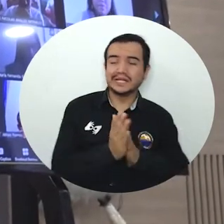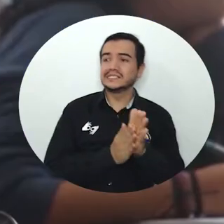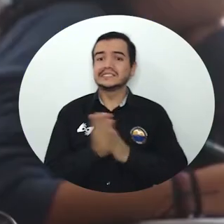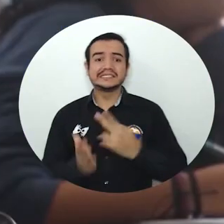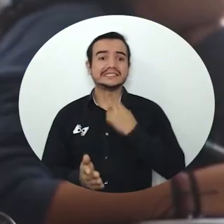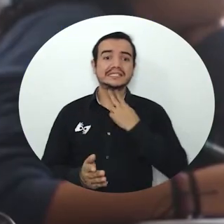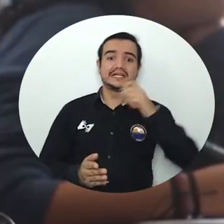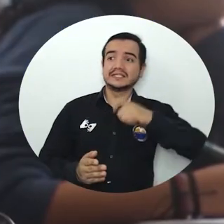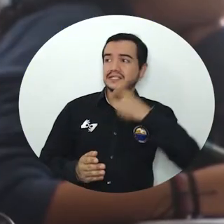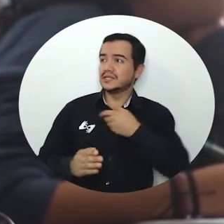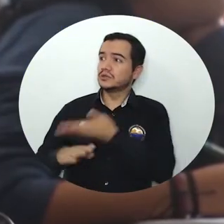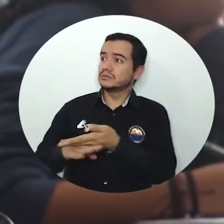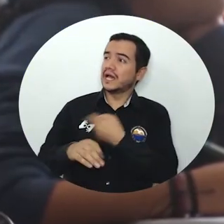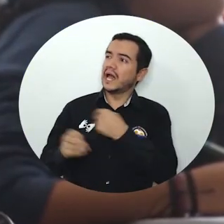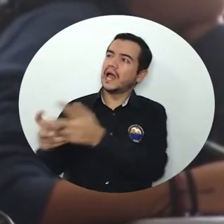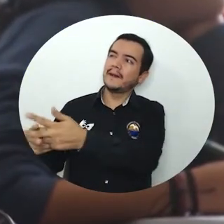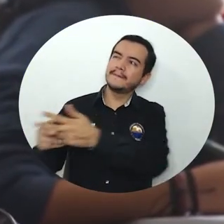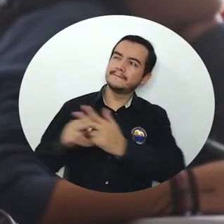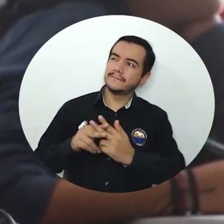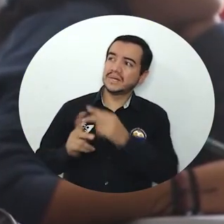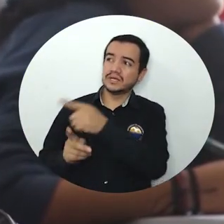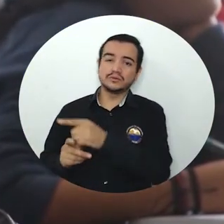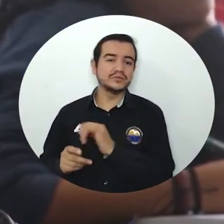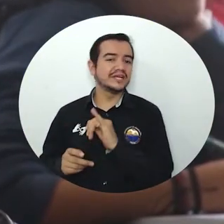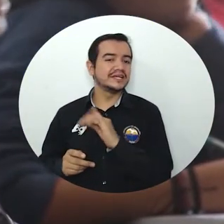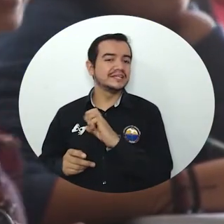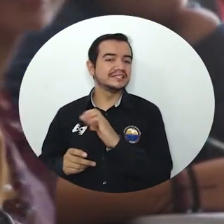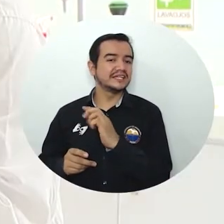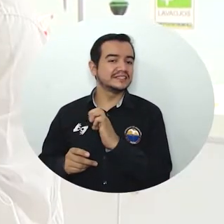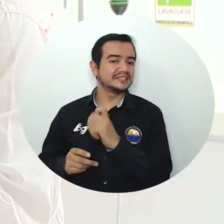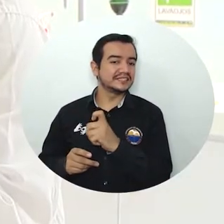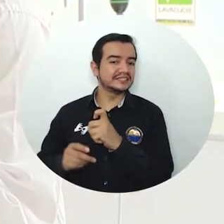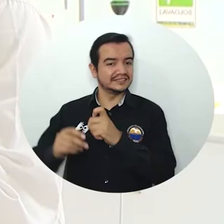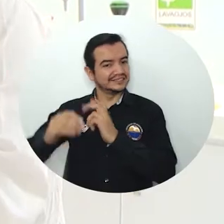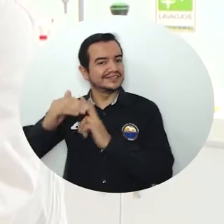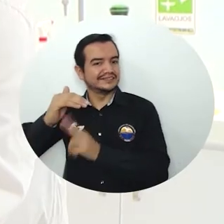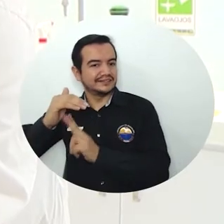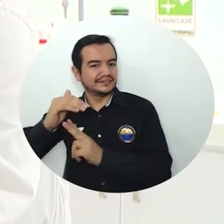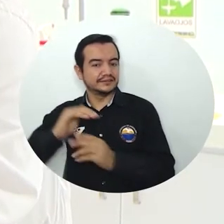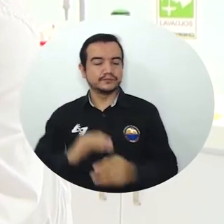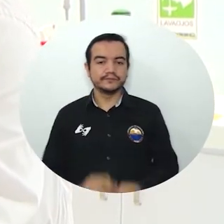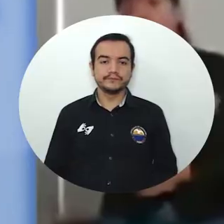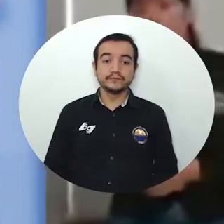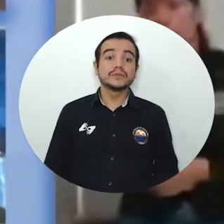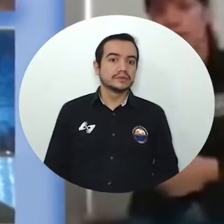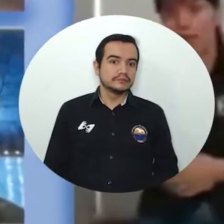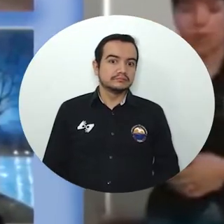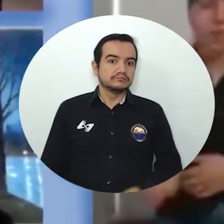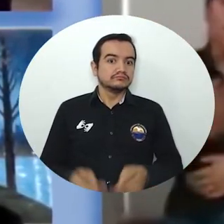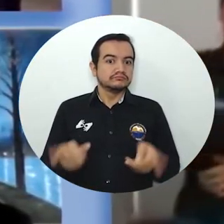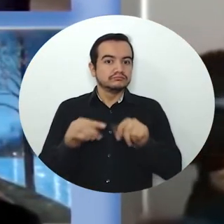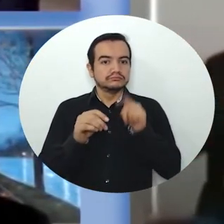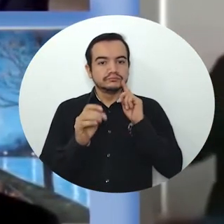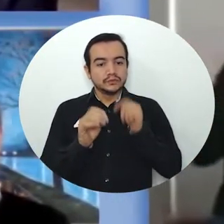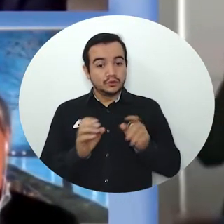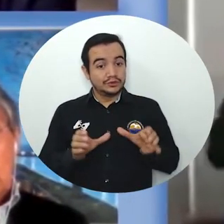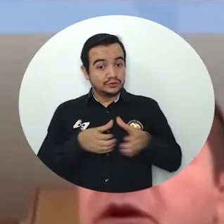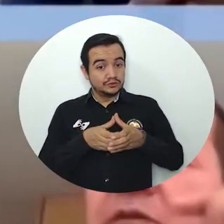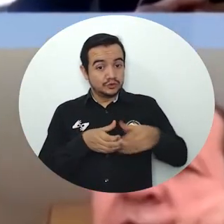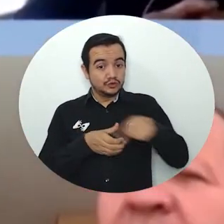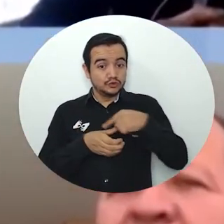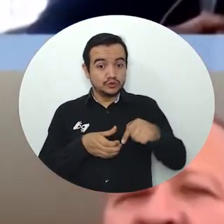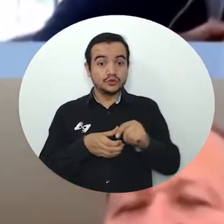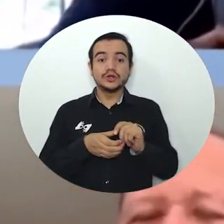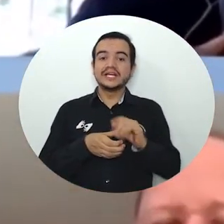recurrir como un elemento de financiación para poder incorporarse al sistema de educación superior. Cabe resaltar que el Consejo Nacional de Educación